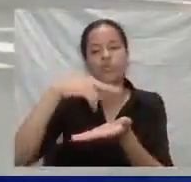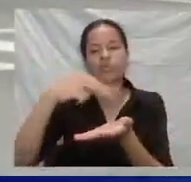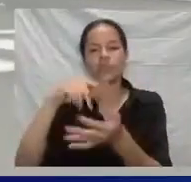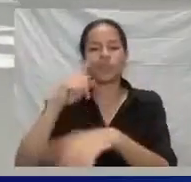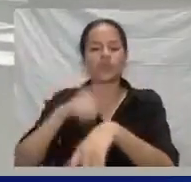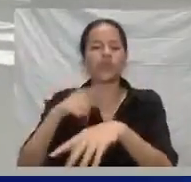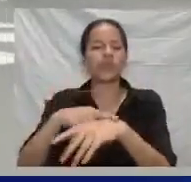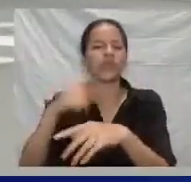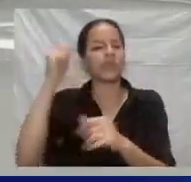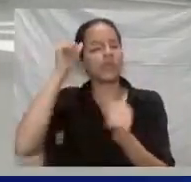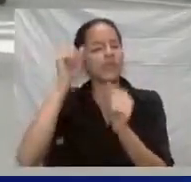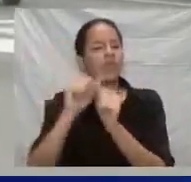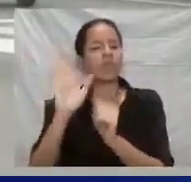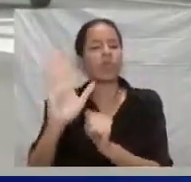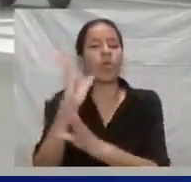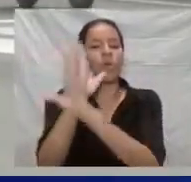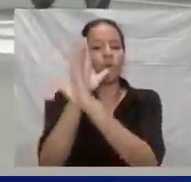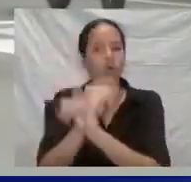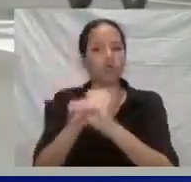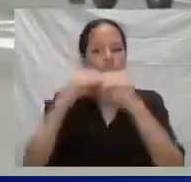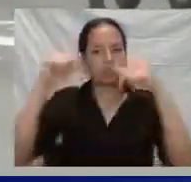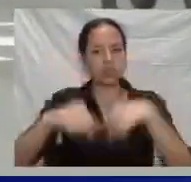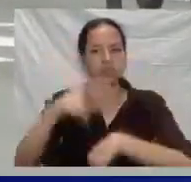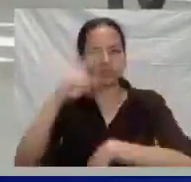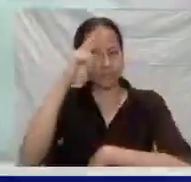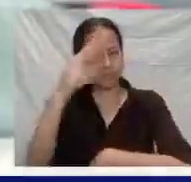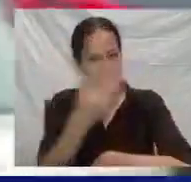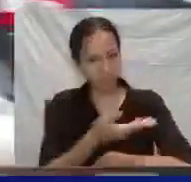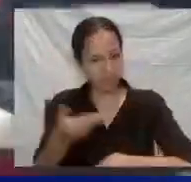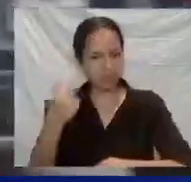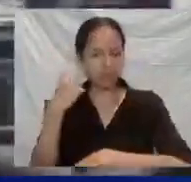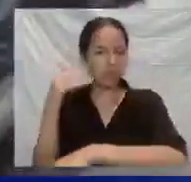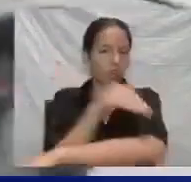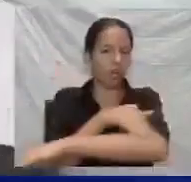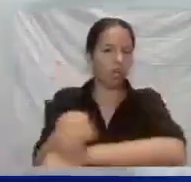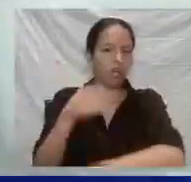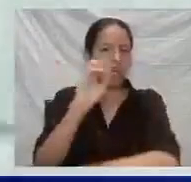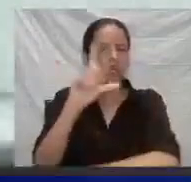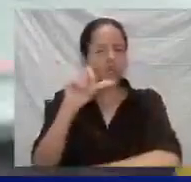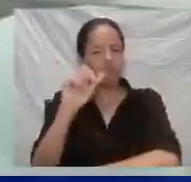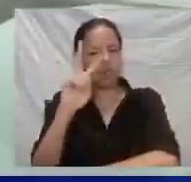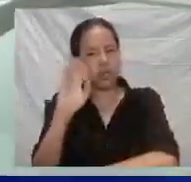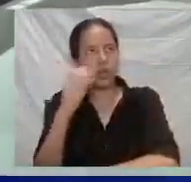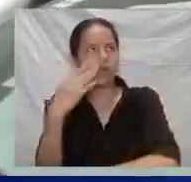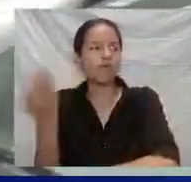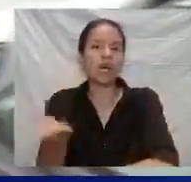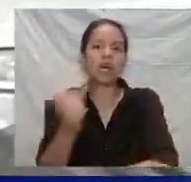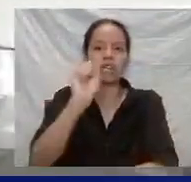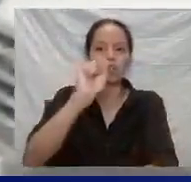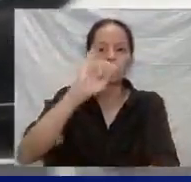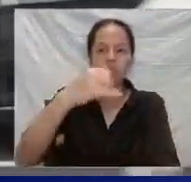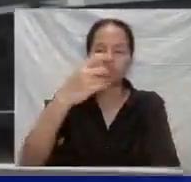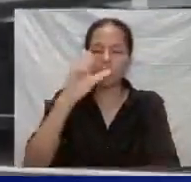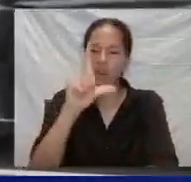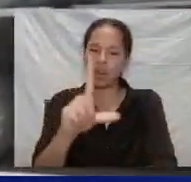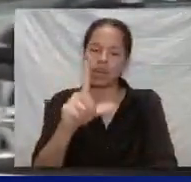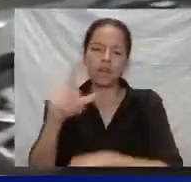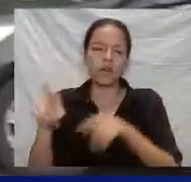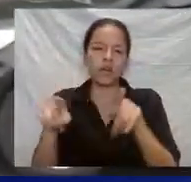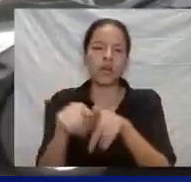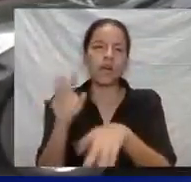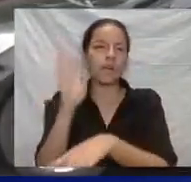en las vías del centro histórico de lima los olivos san juan de lurigancho surco barranco y sur kim